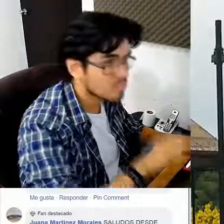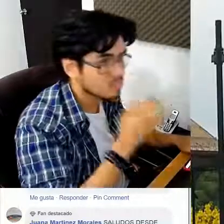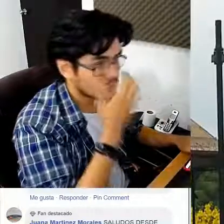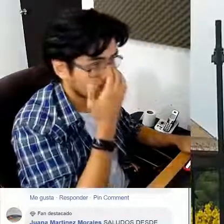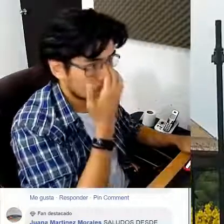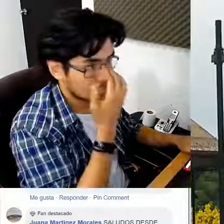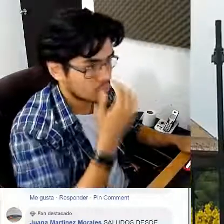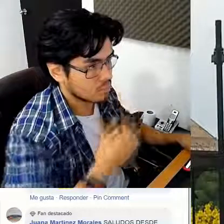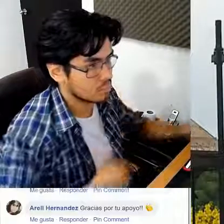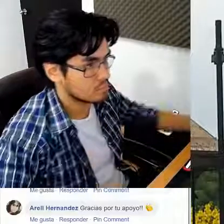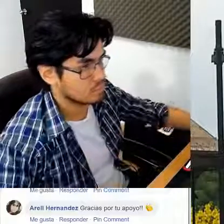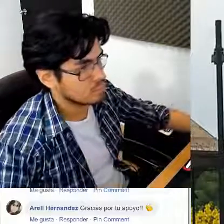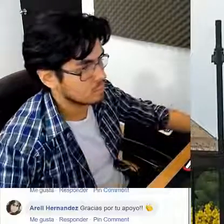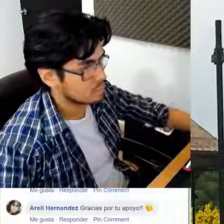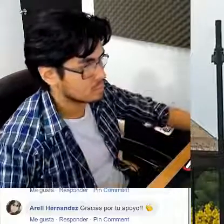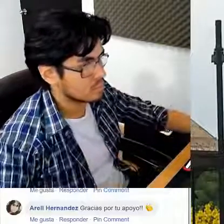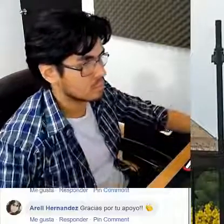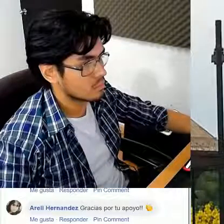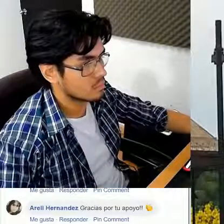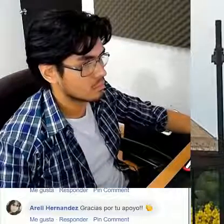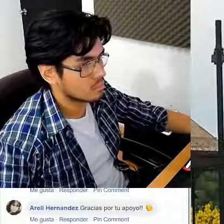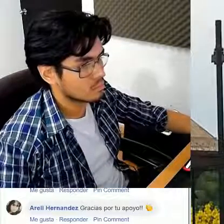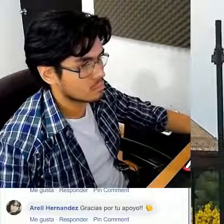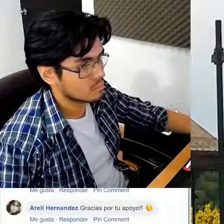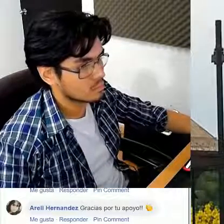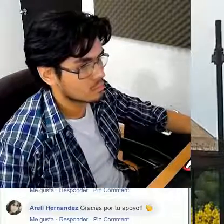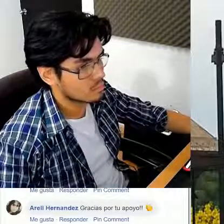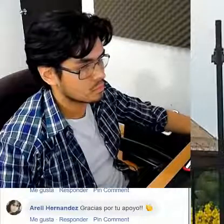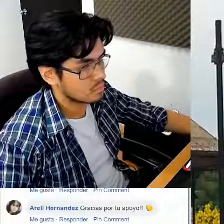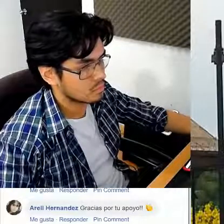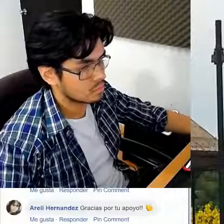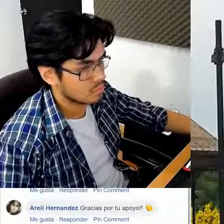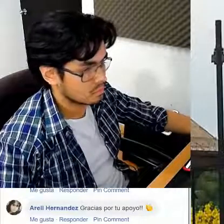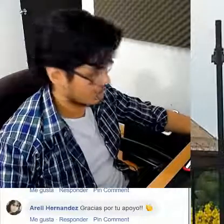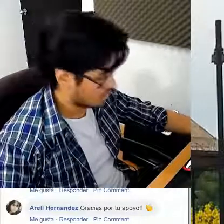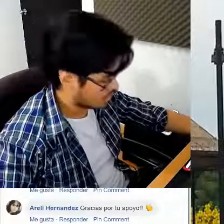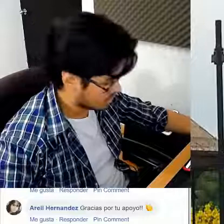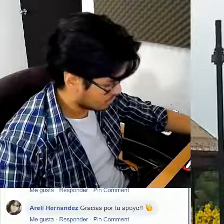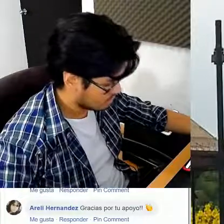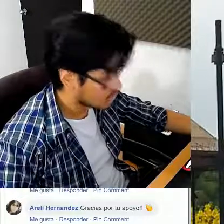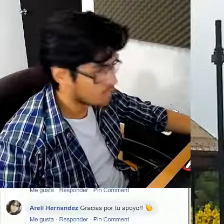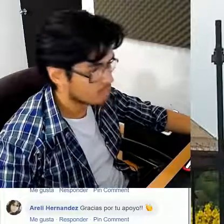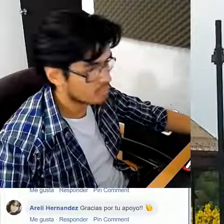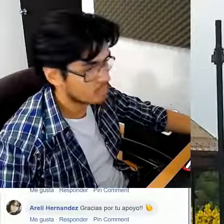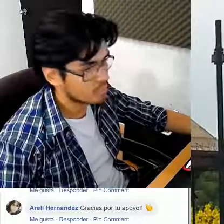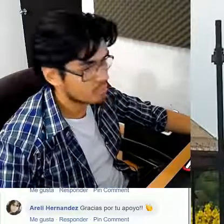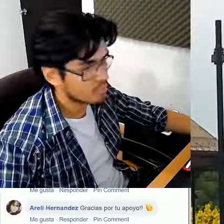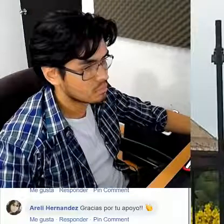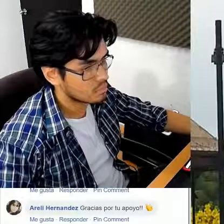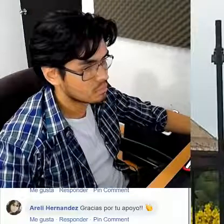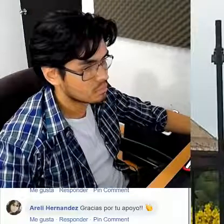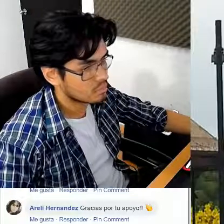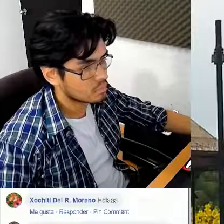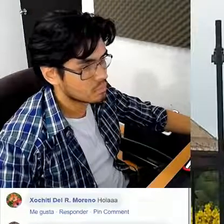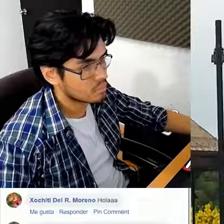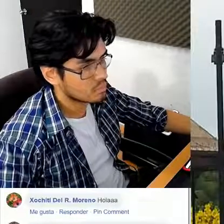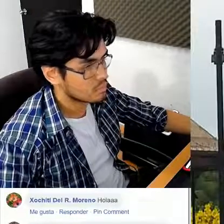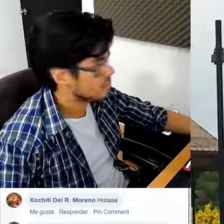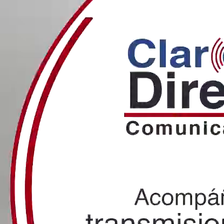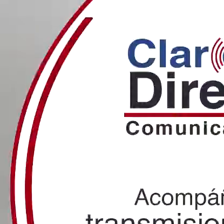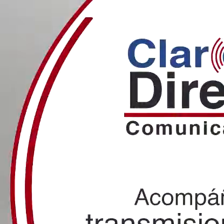tener claro cuál es la posición del presidente y cómo se va a comunicar el presidente en lo que resta de su sexenio hombre no va a moverse un